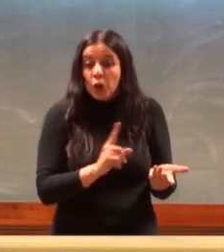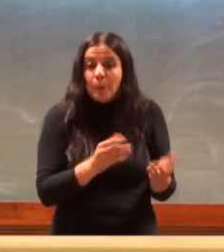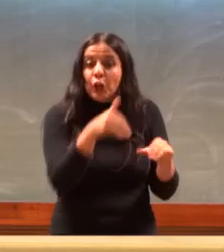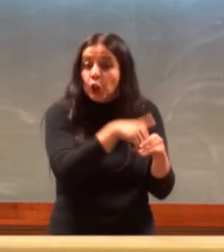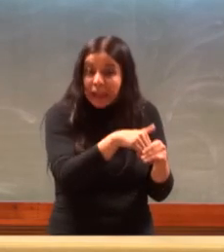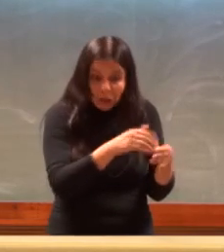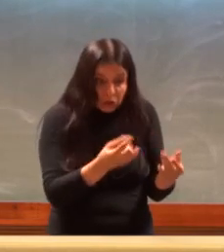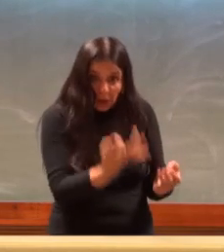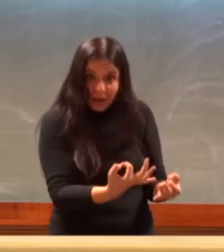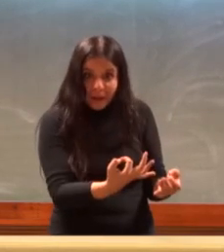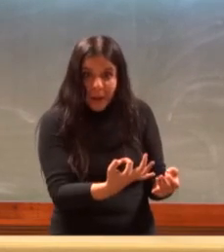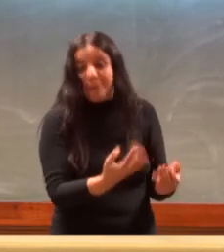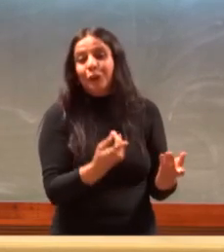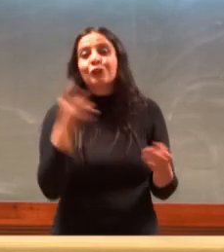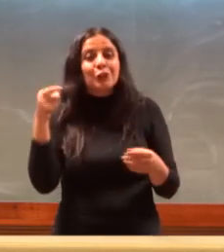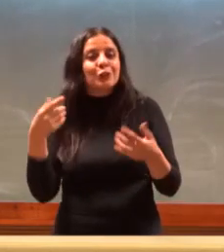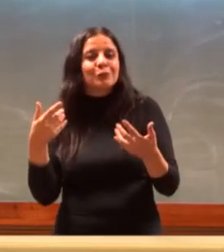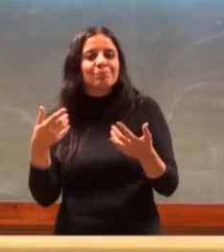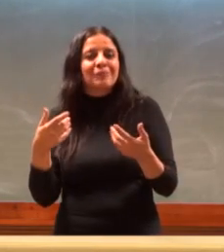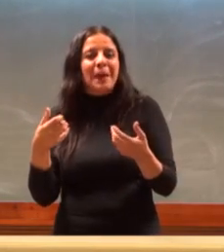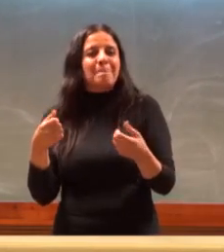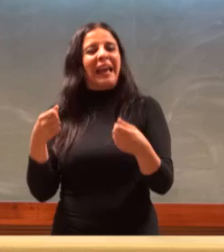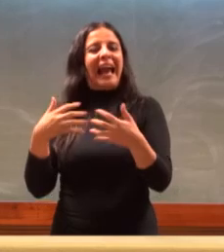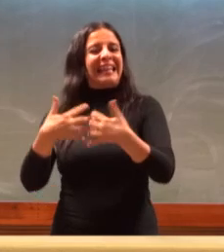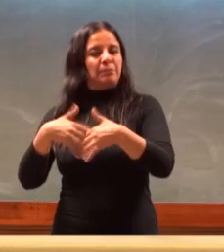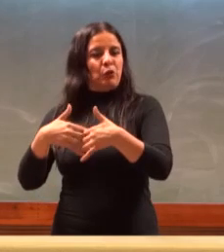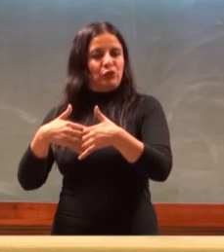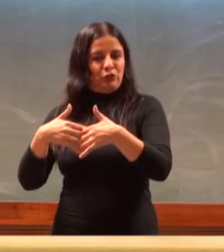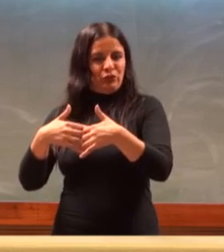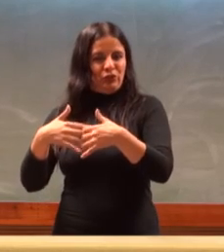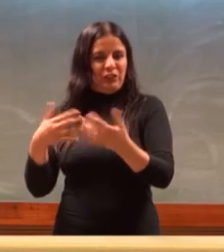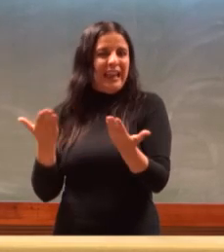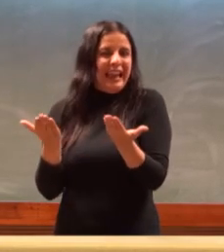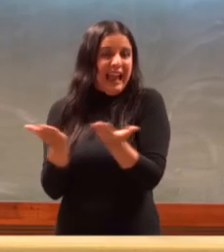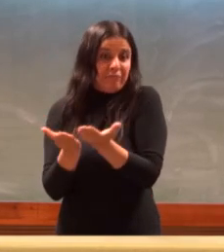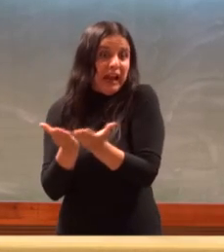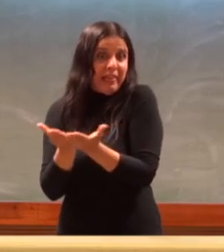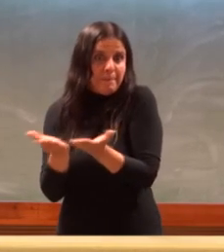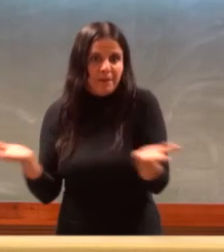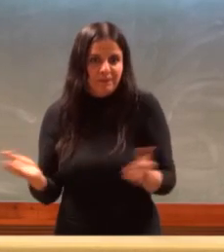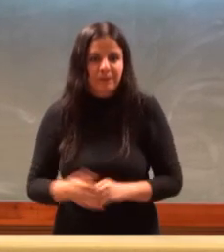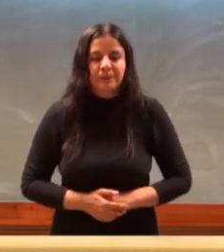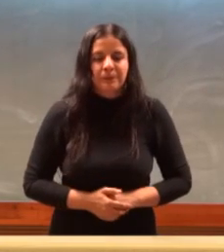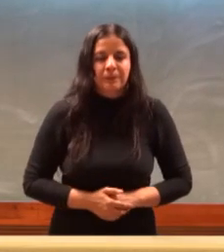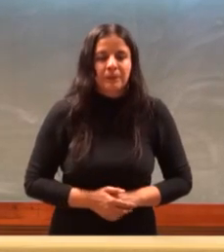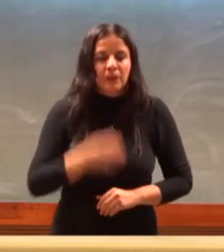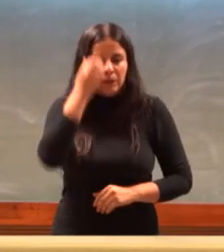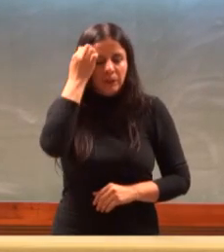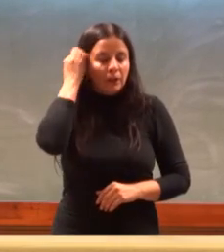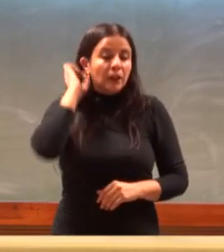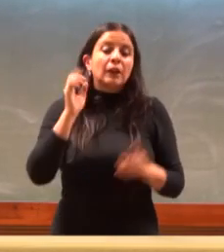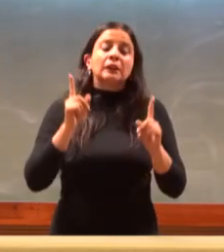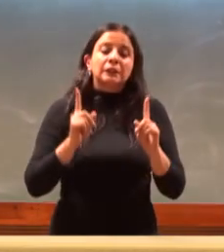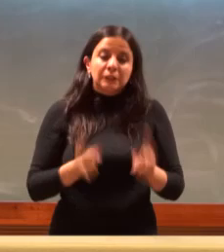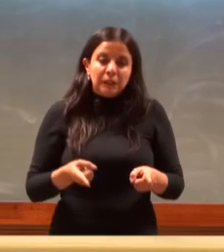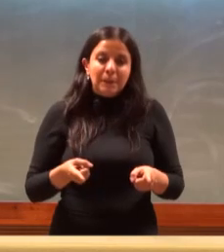mecanismos que pueden ser nefastos pero bueno son los que están también una cosa que vamos a enfrentar pronto es la obligatoriedad por ley de